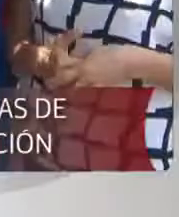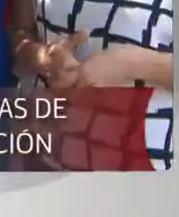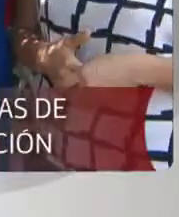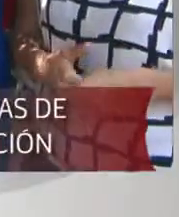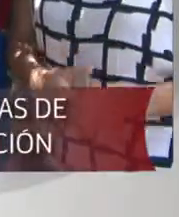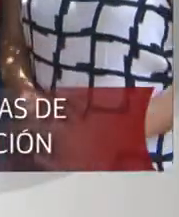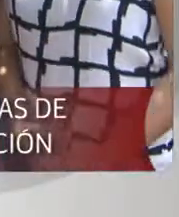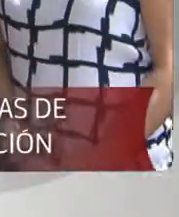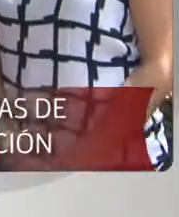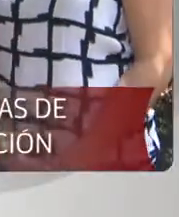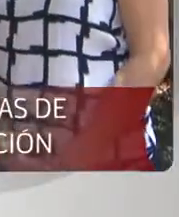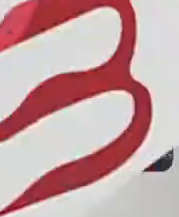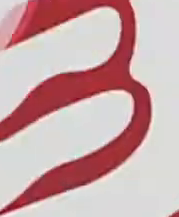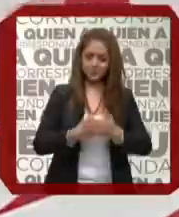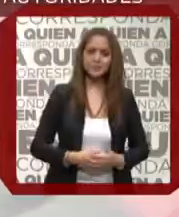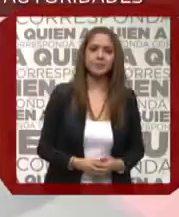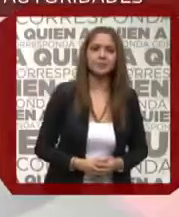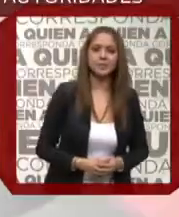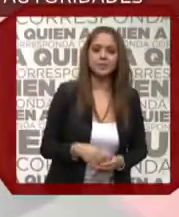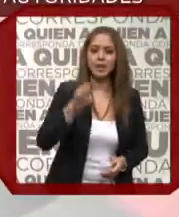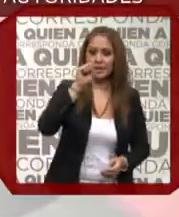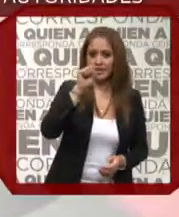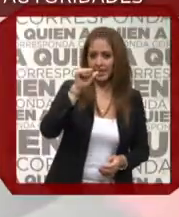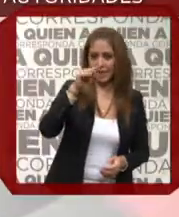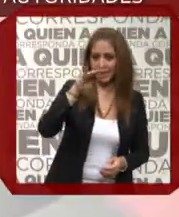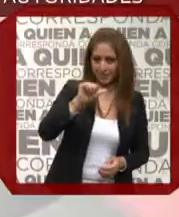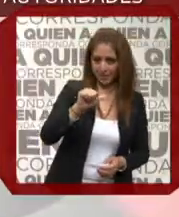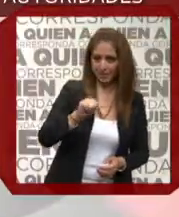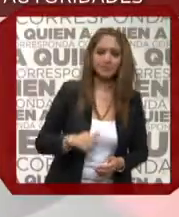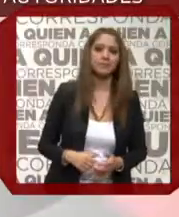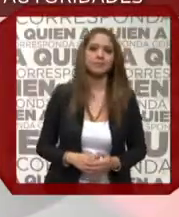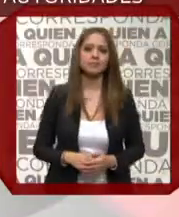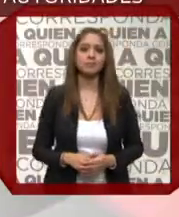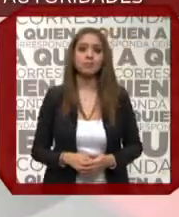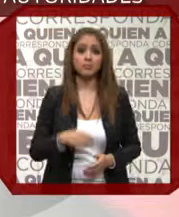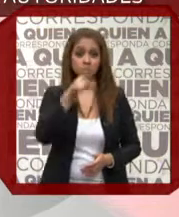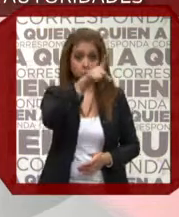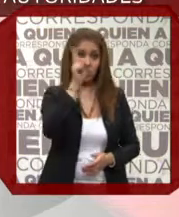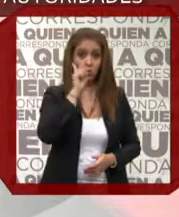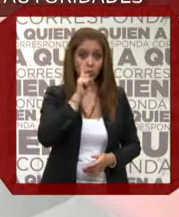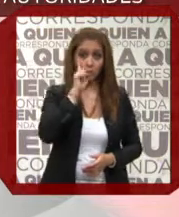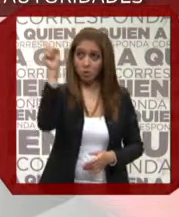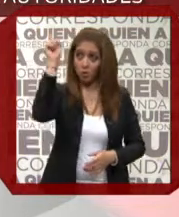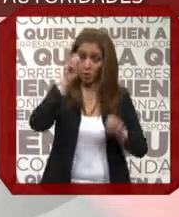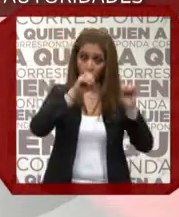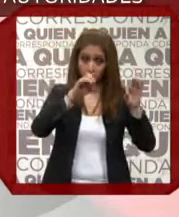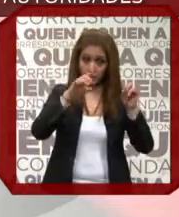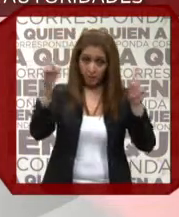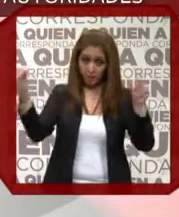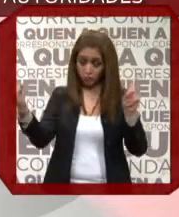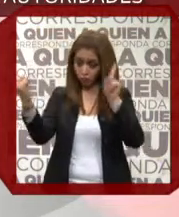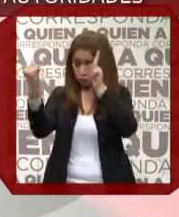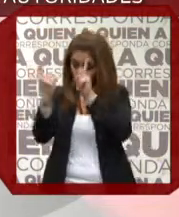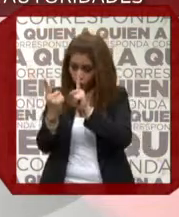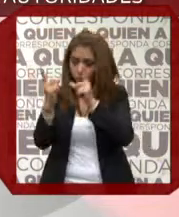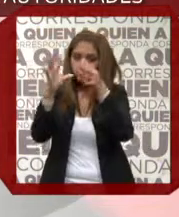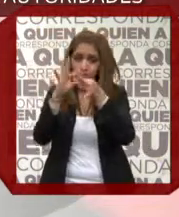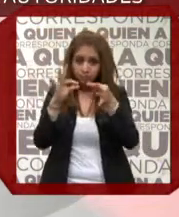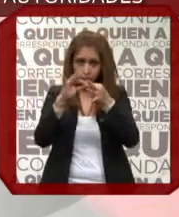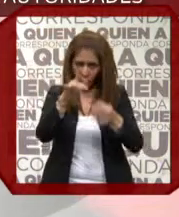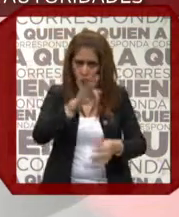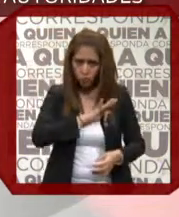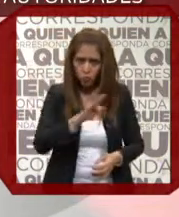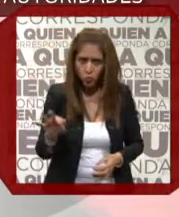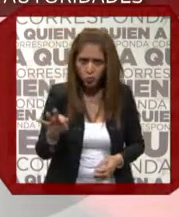aguanta José sus órdenes le voy a pedir Que recibas a la señora arriba y Ángela me la cámara de ella la puede